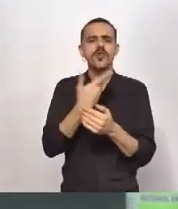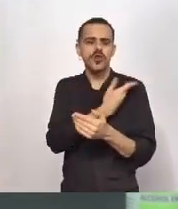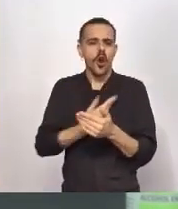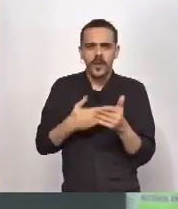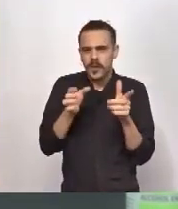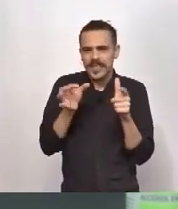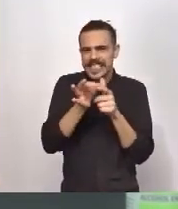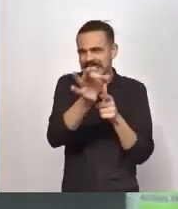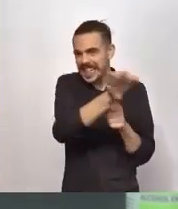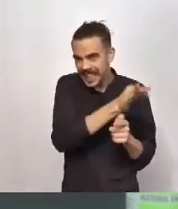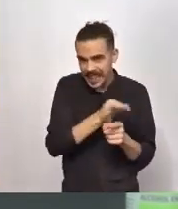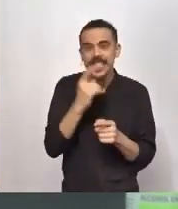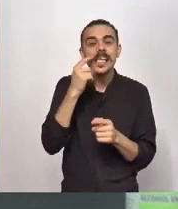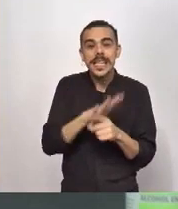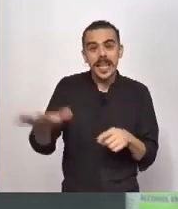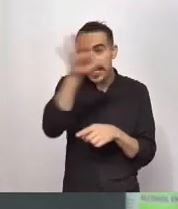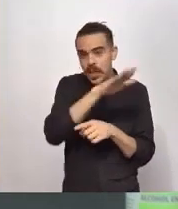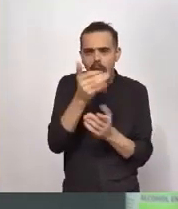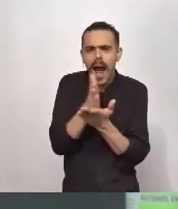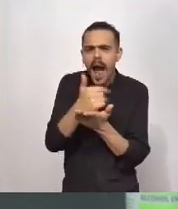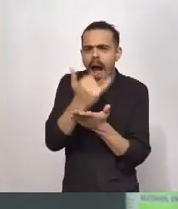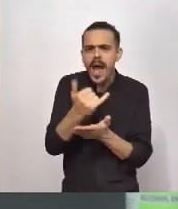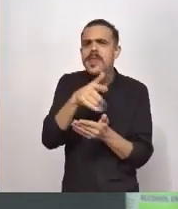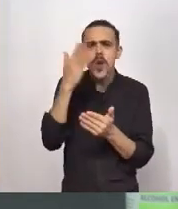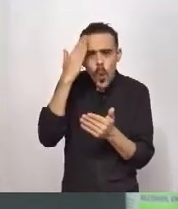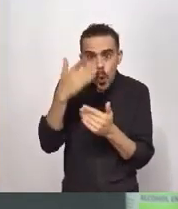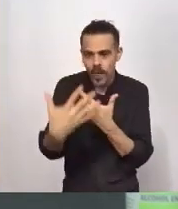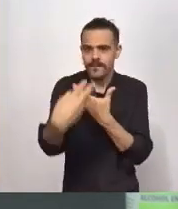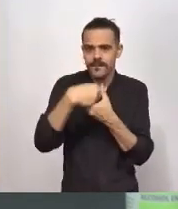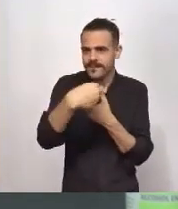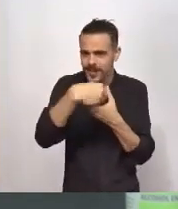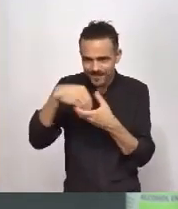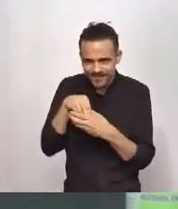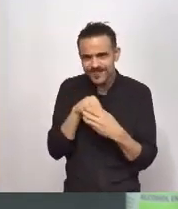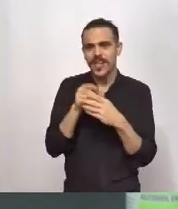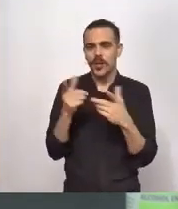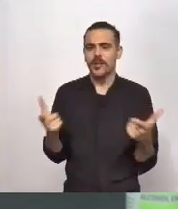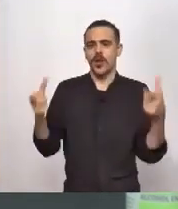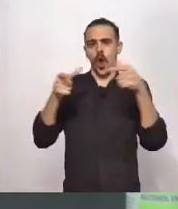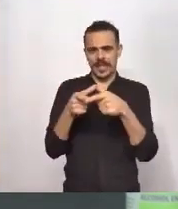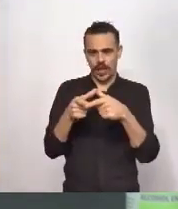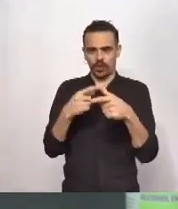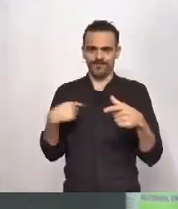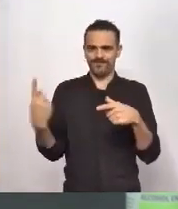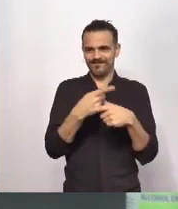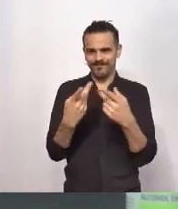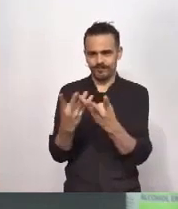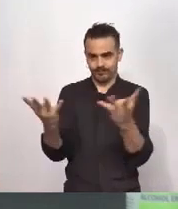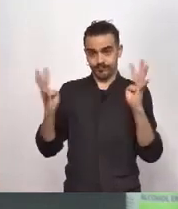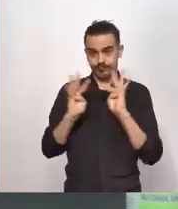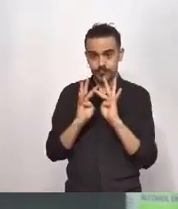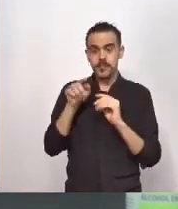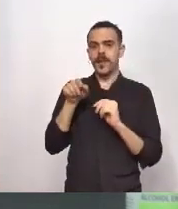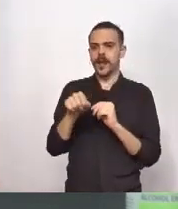provincia. Estamos trabajando en forma virtual, mañana tenemos una reunión en donde la idea es poder trabajar y